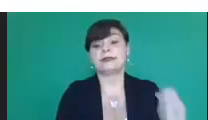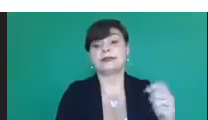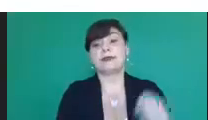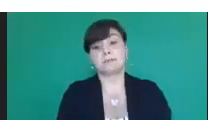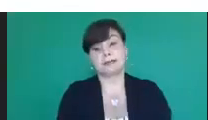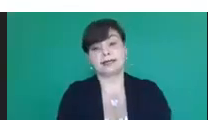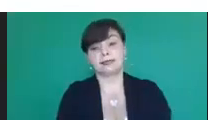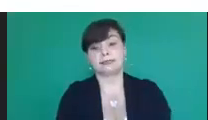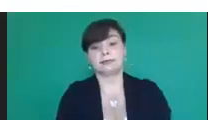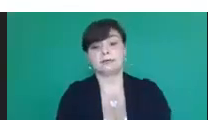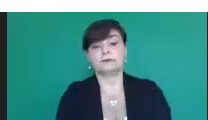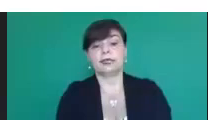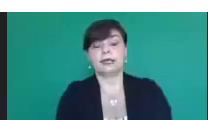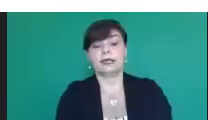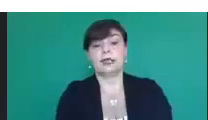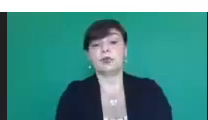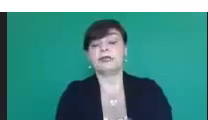buenas